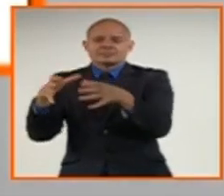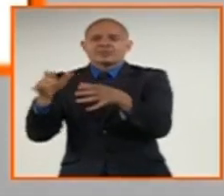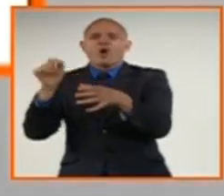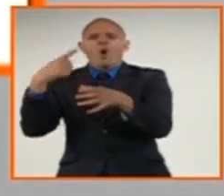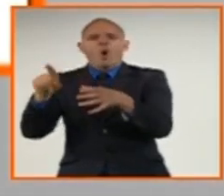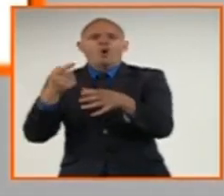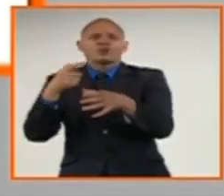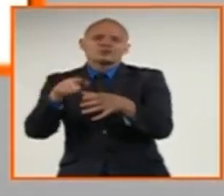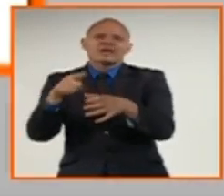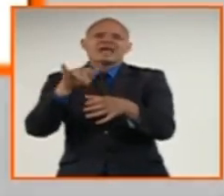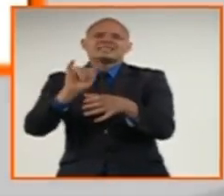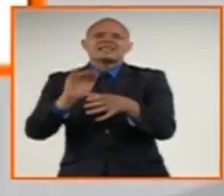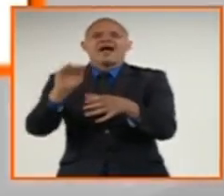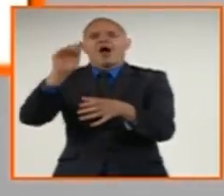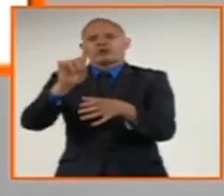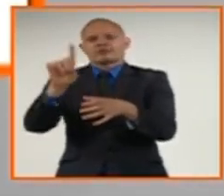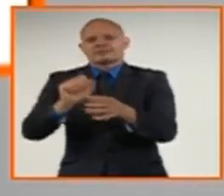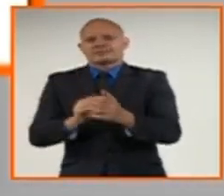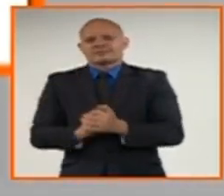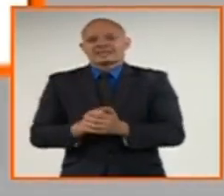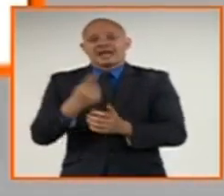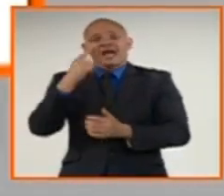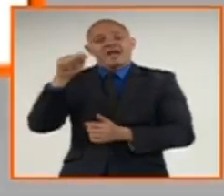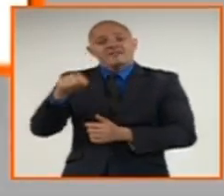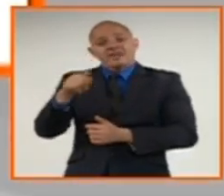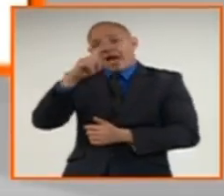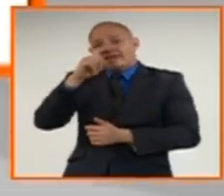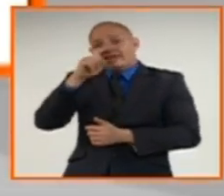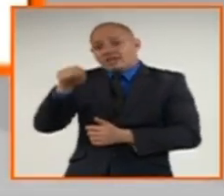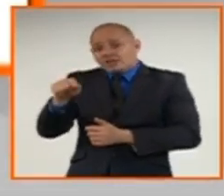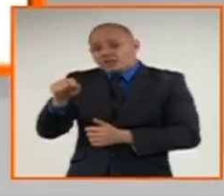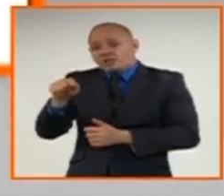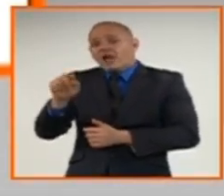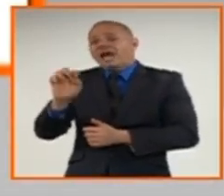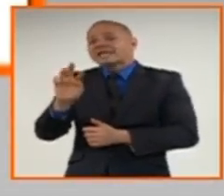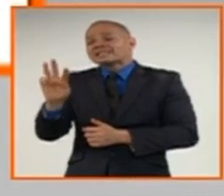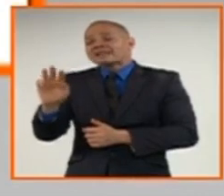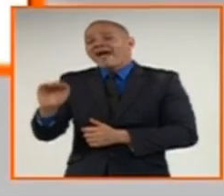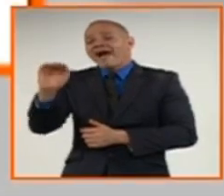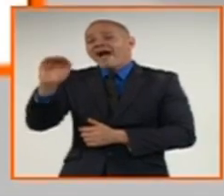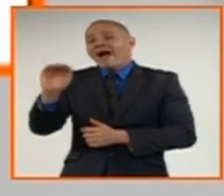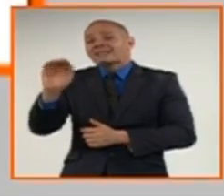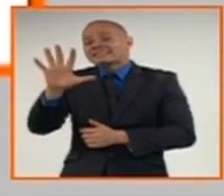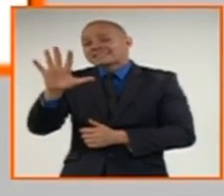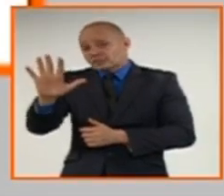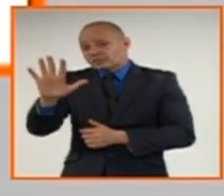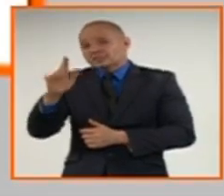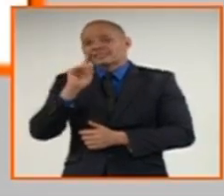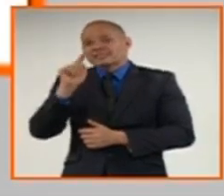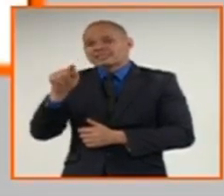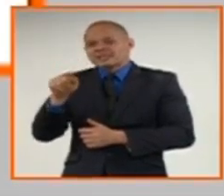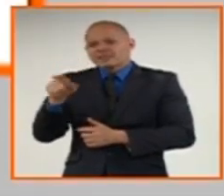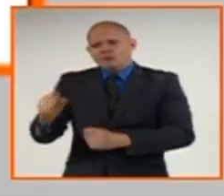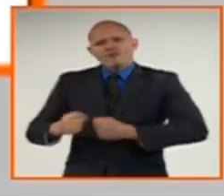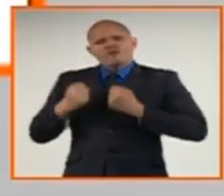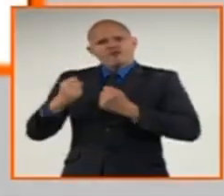más chiquiticos tienen una respuesta que es incluso superior en todas las variables de inmunogenicidad que hemos medido, lo